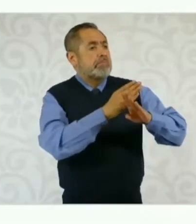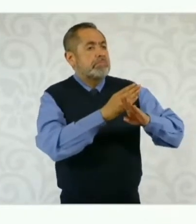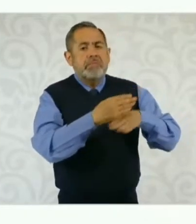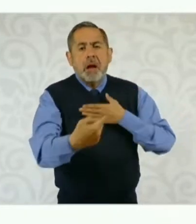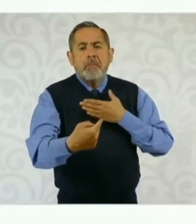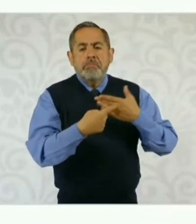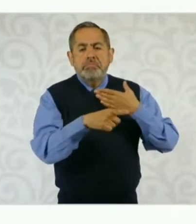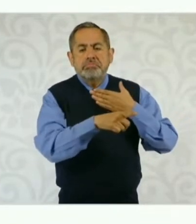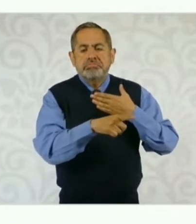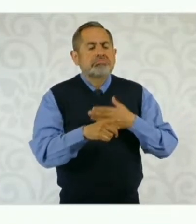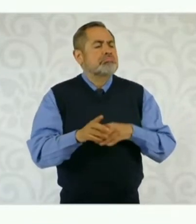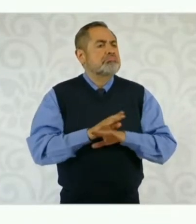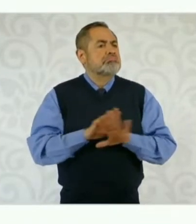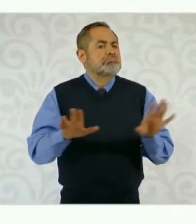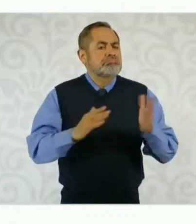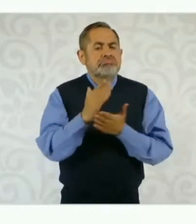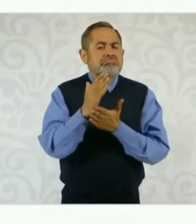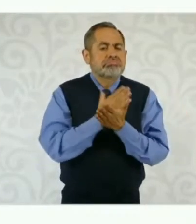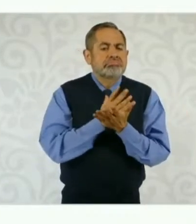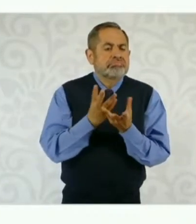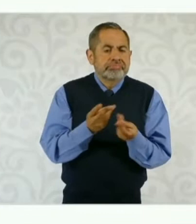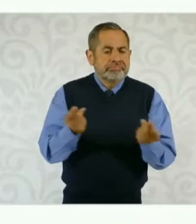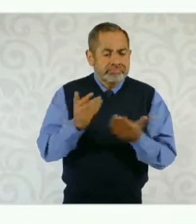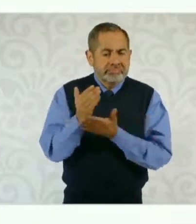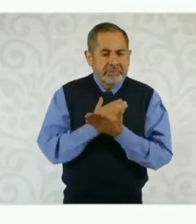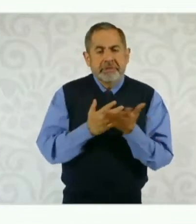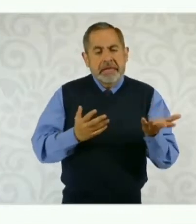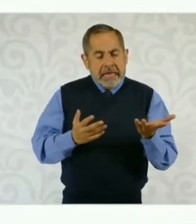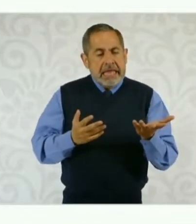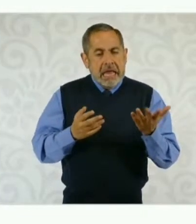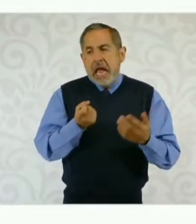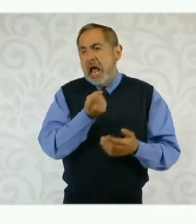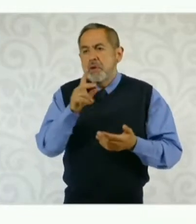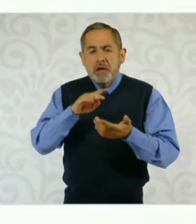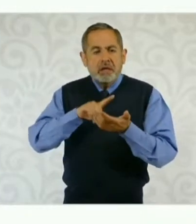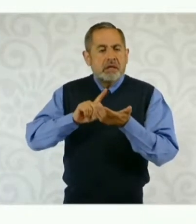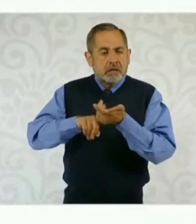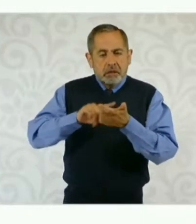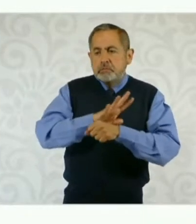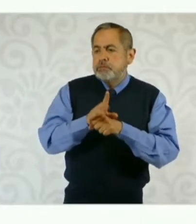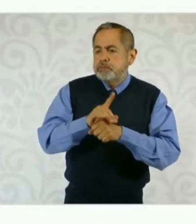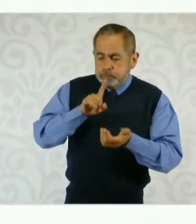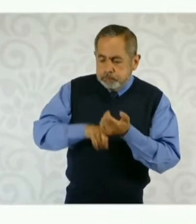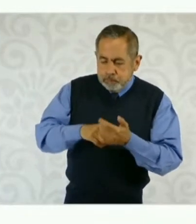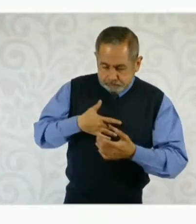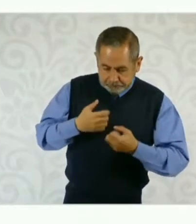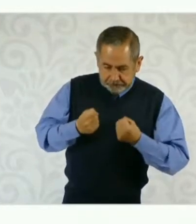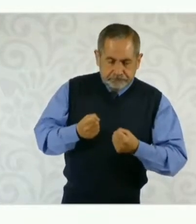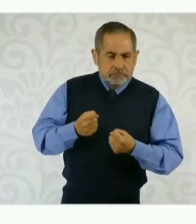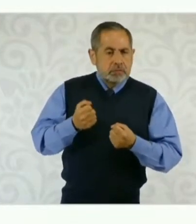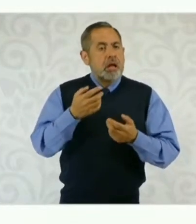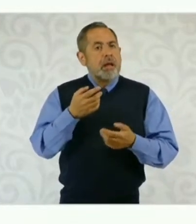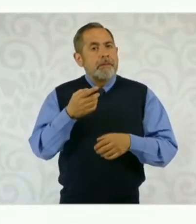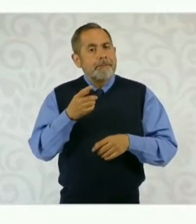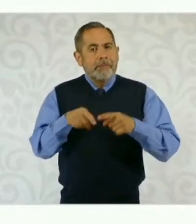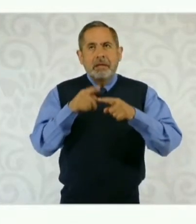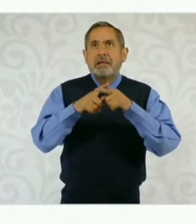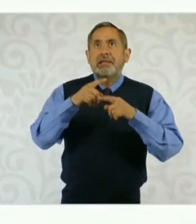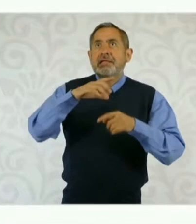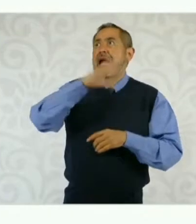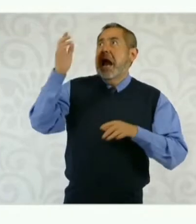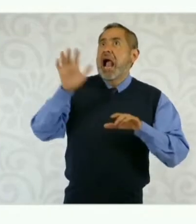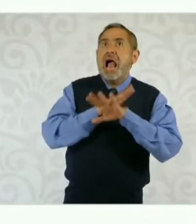periodos anteriores al actual, pero toda esa mezcla, incluyendo cambio climático, etcétera,